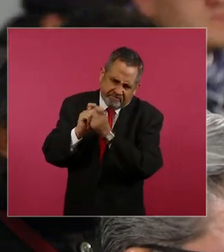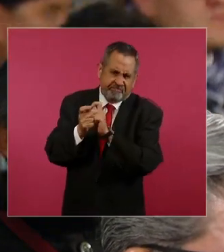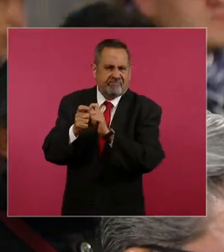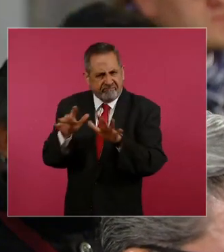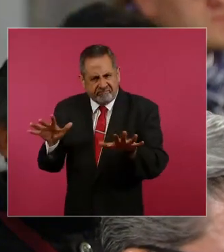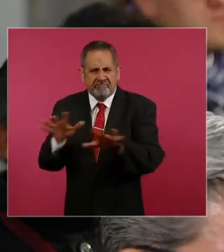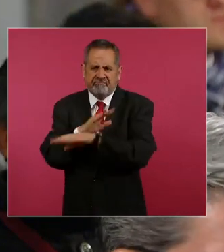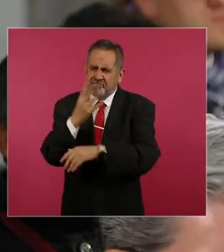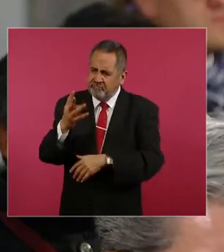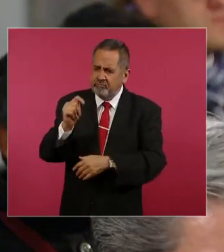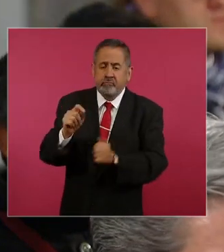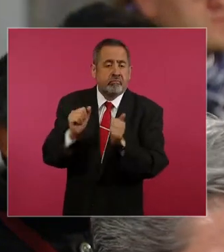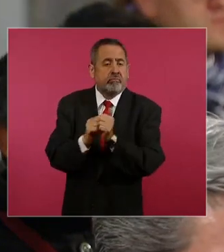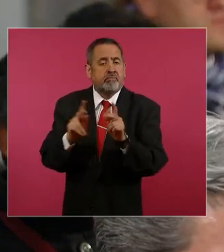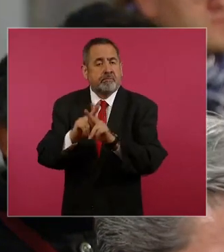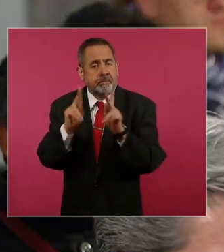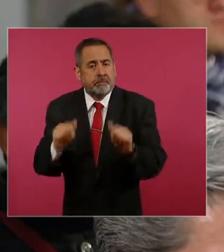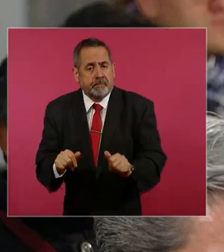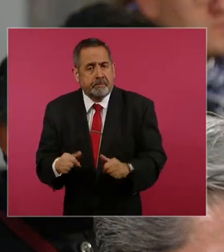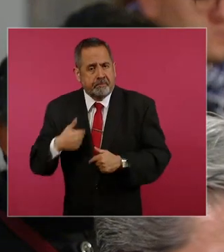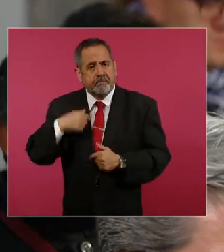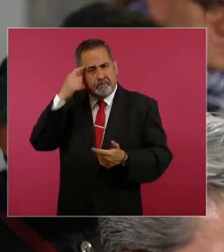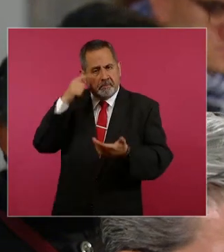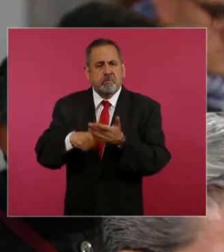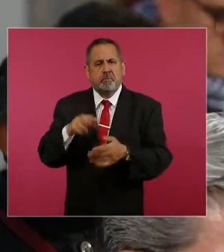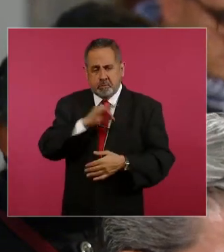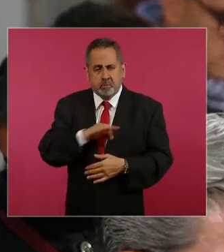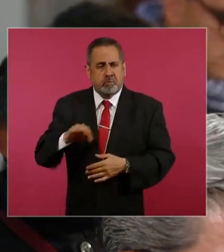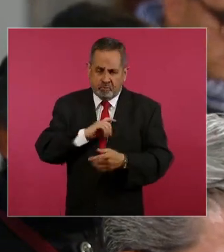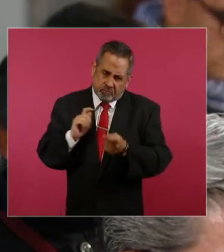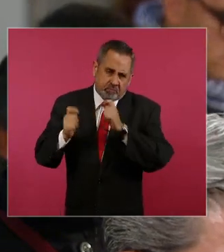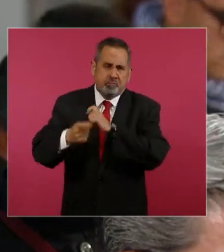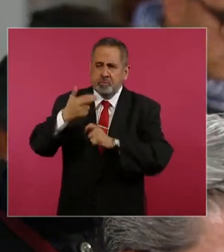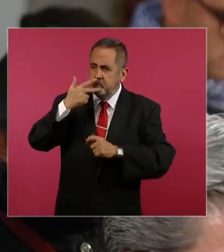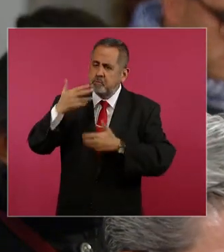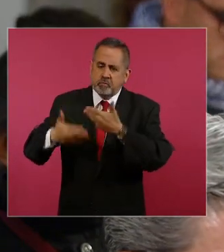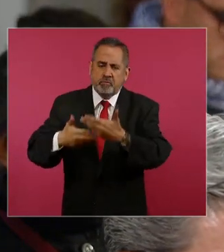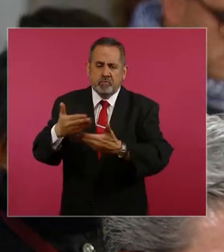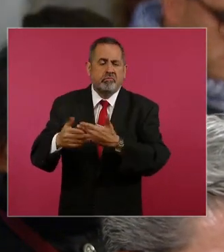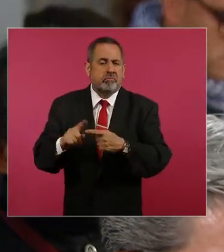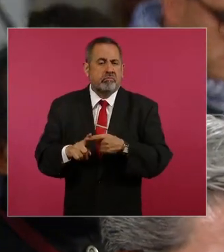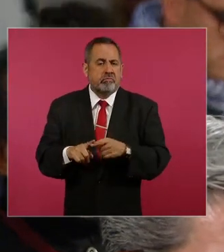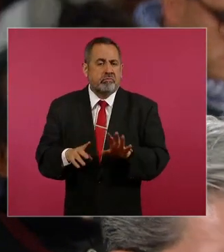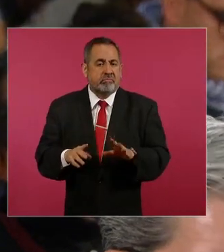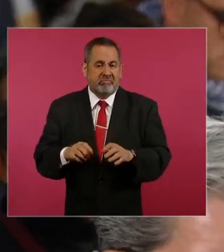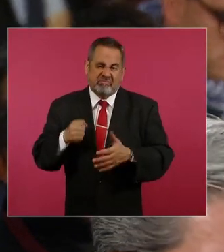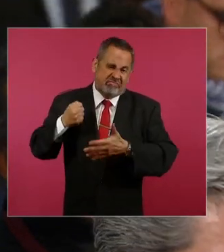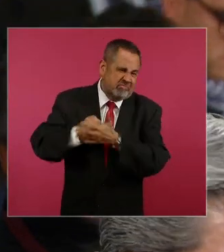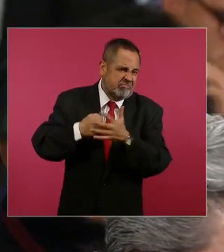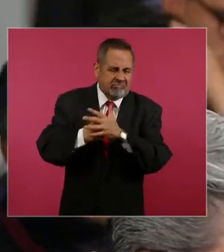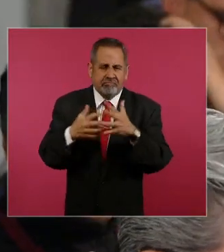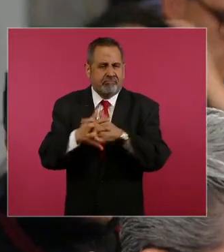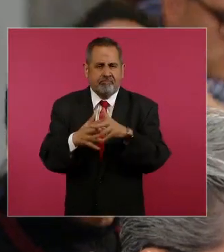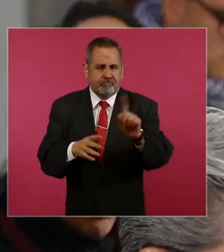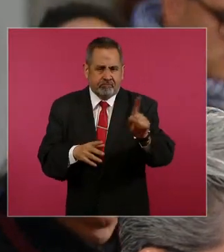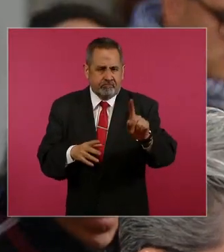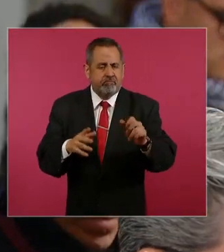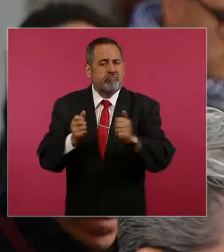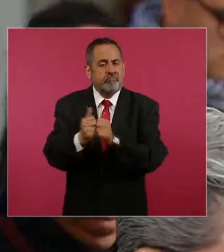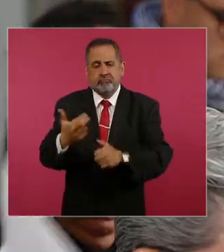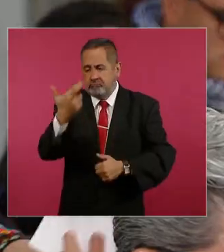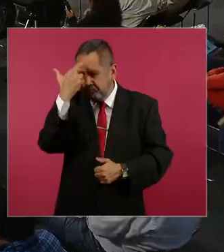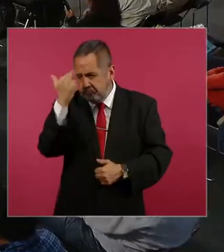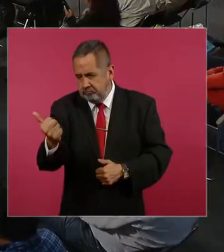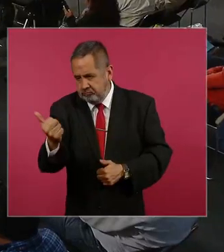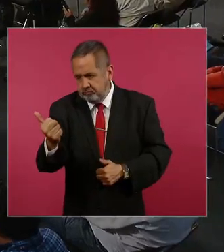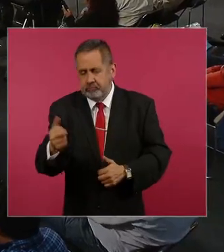pacífica, porque creemos que se puede cambiar, mejorar, pero nunca por la fuerza, siempre con la razón.